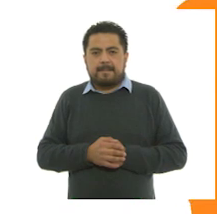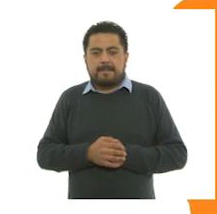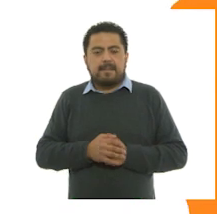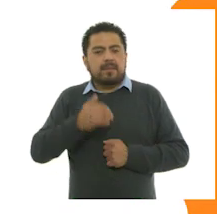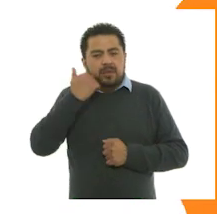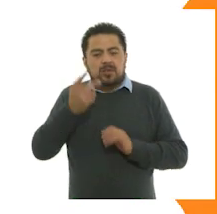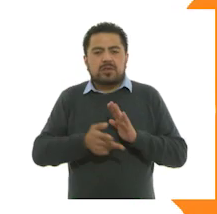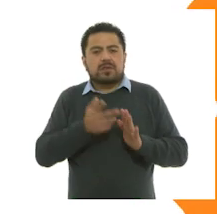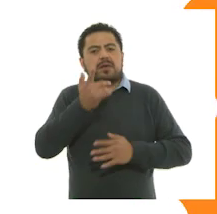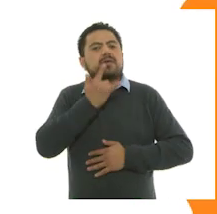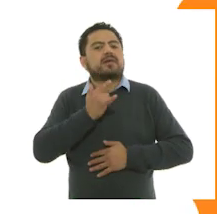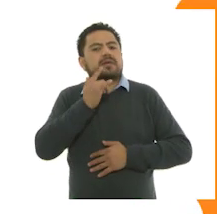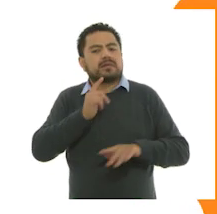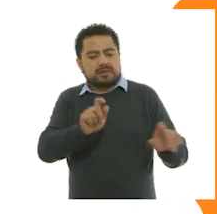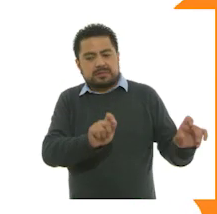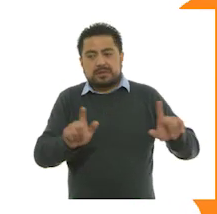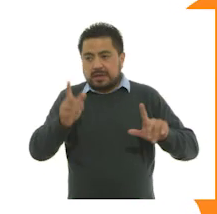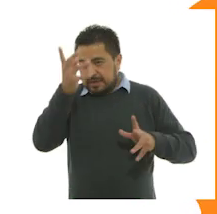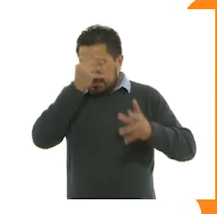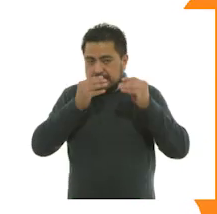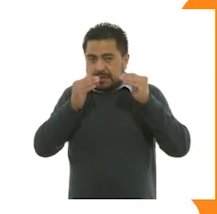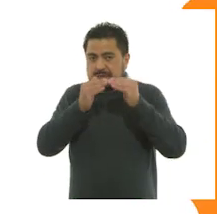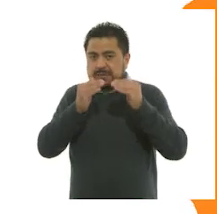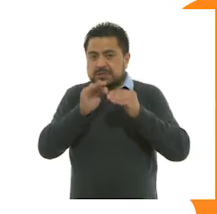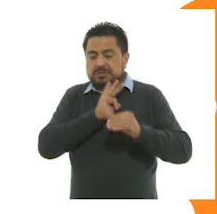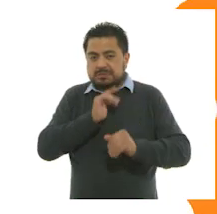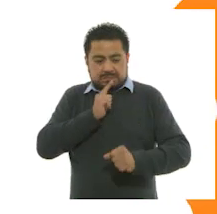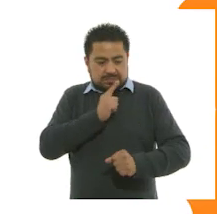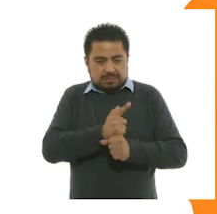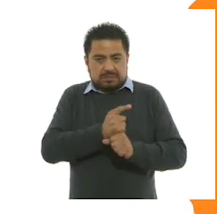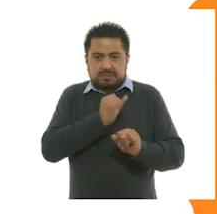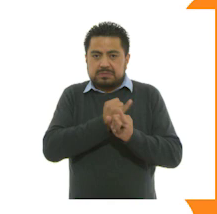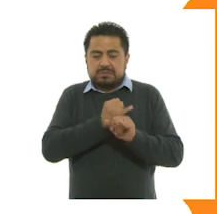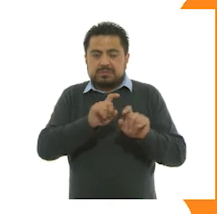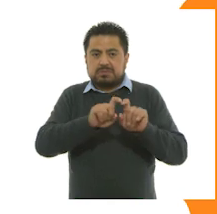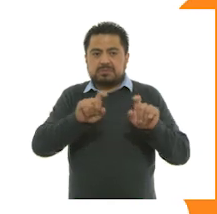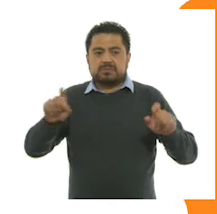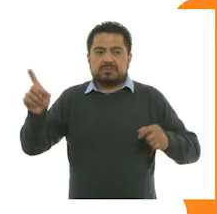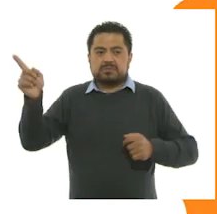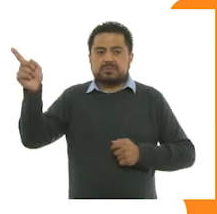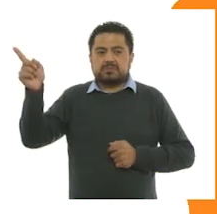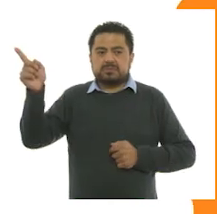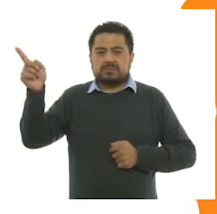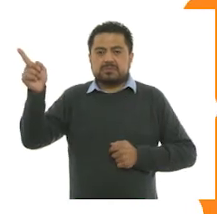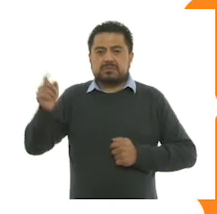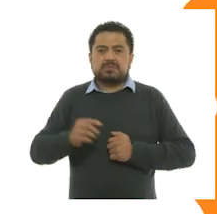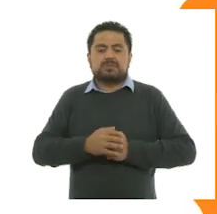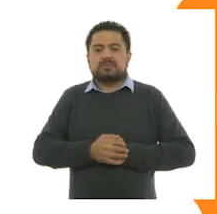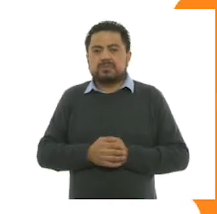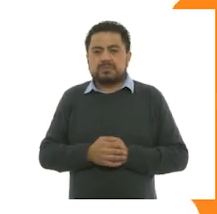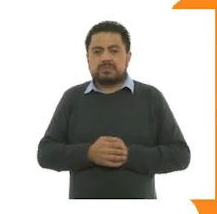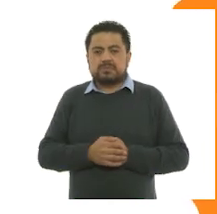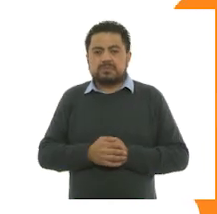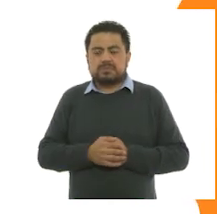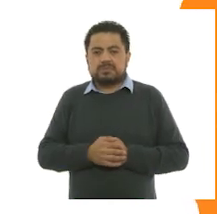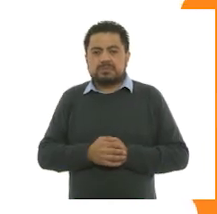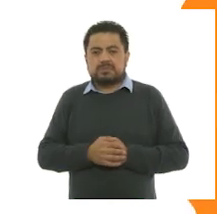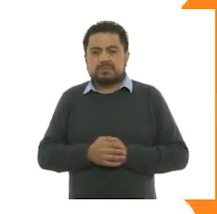Si quieres volver a ver los programas de Aprende en Casa, los puedes encontrar en la siguiente liga: